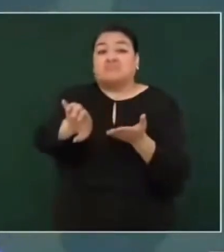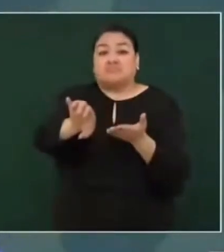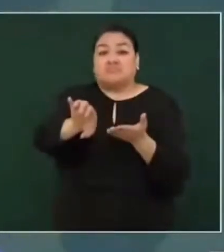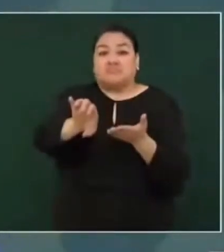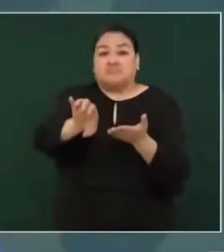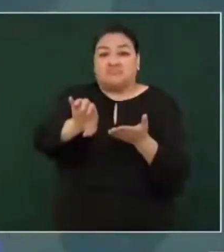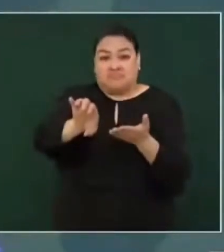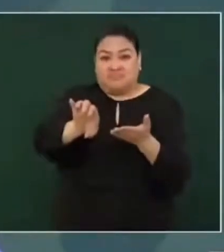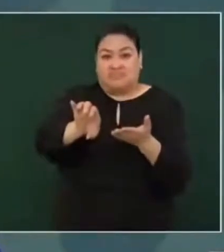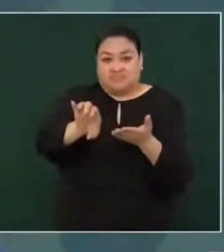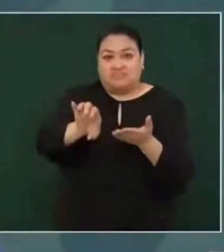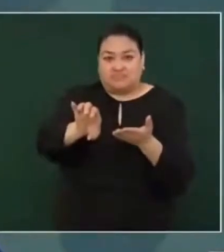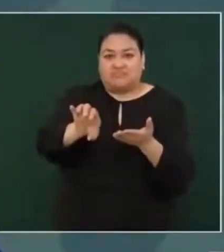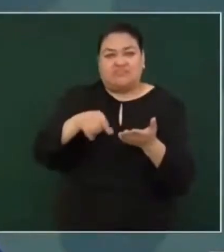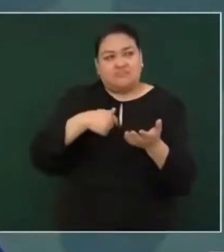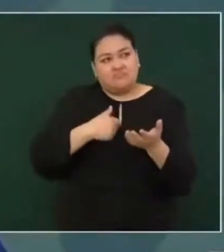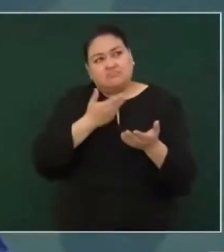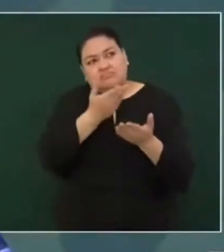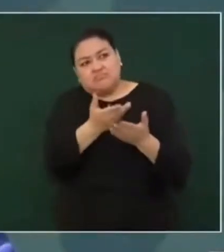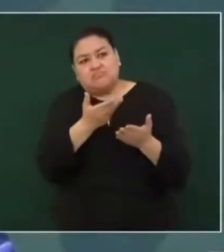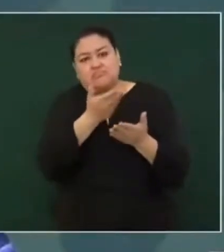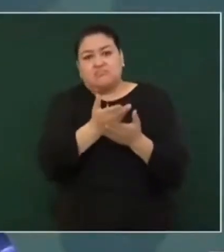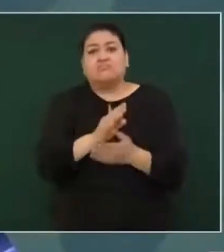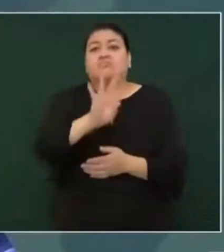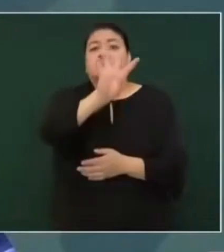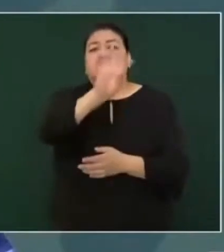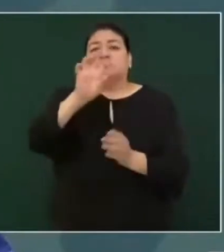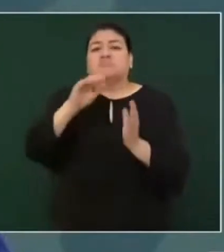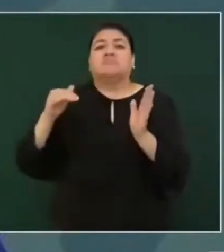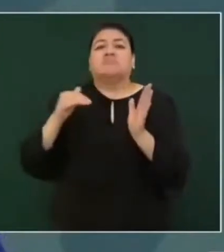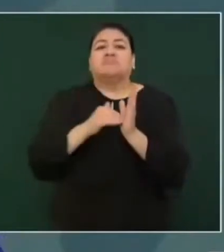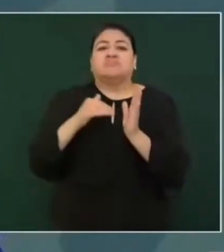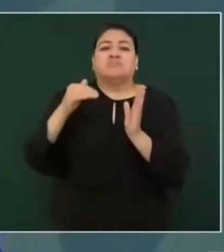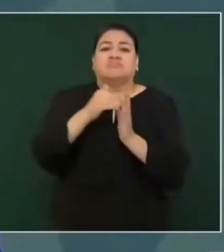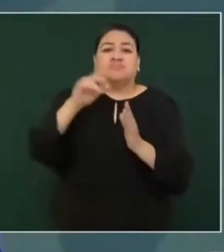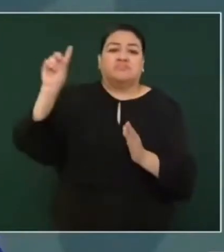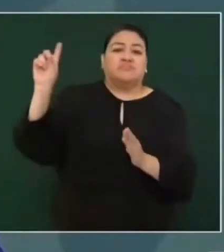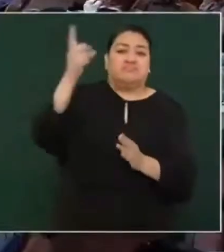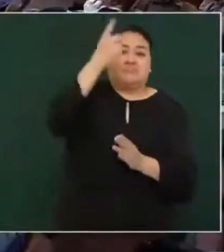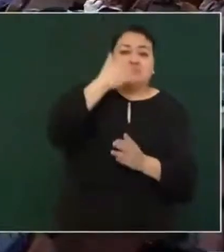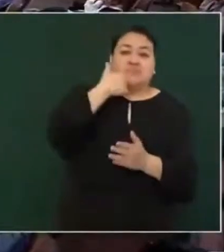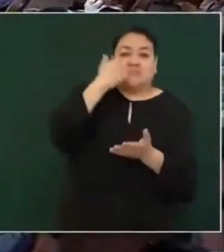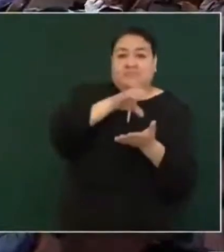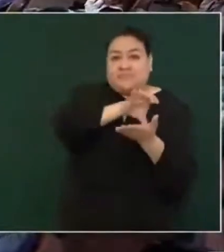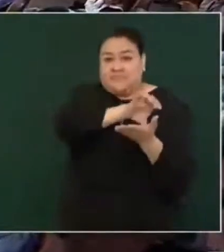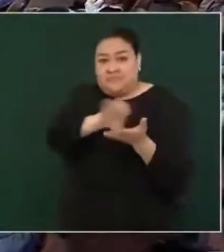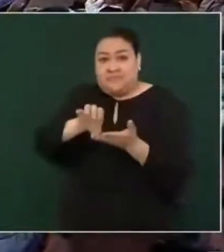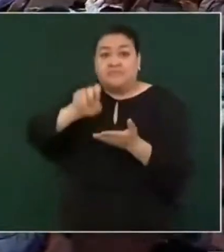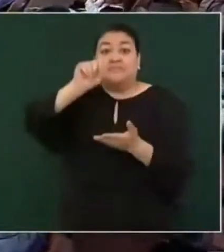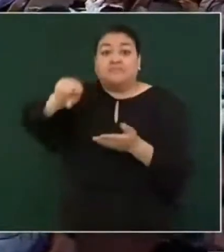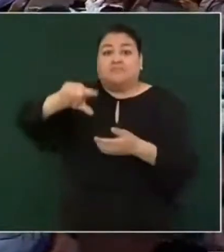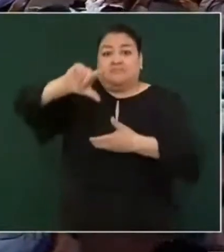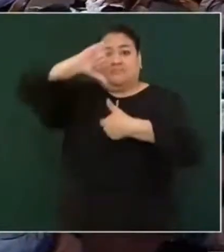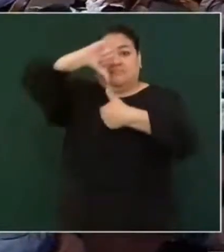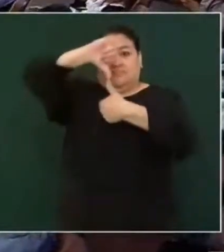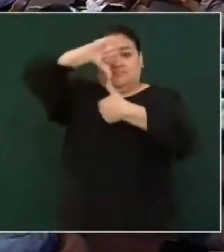estado planteándolo, de 400 millones de dólares en Centroamérica.